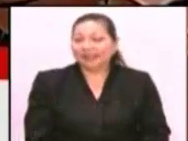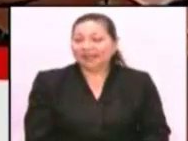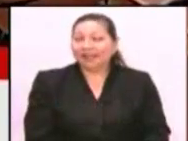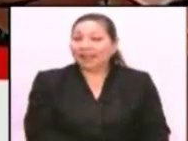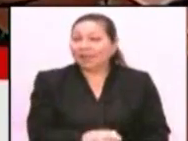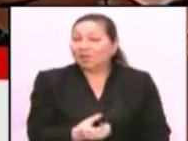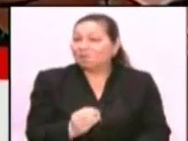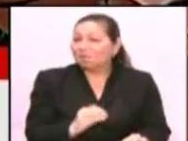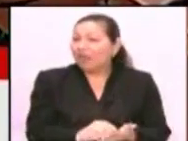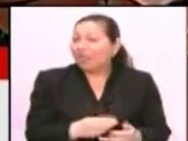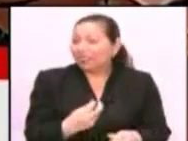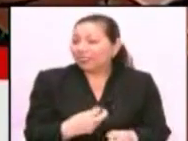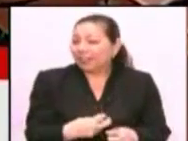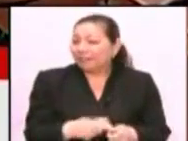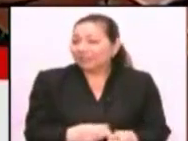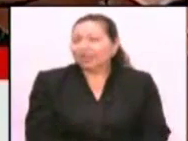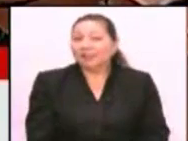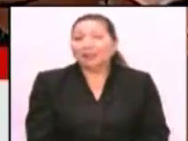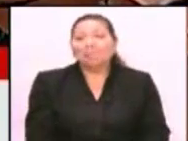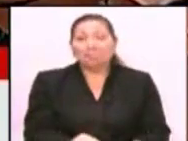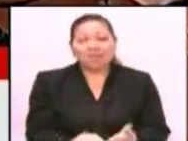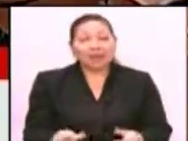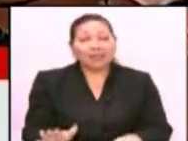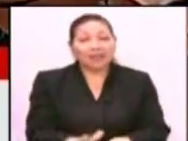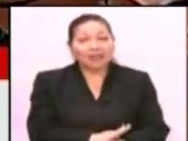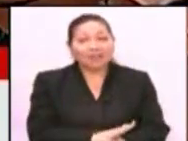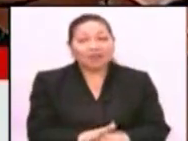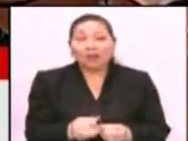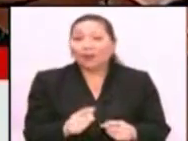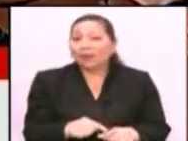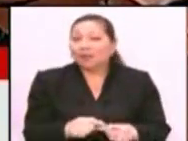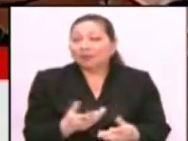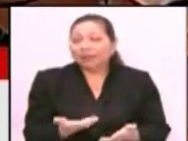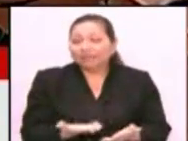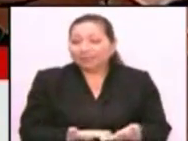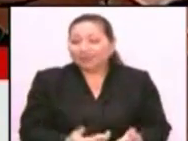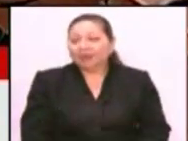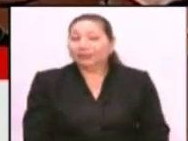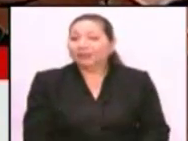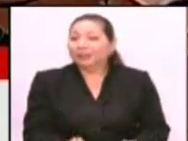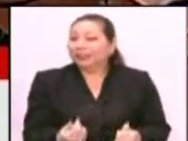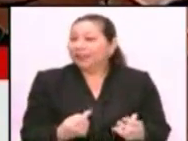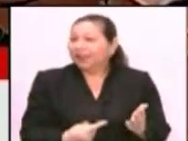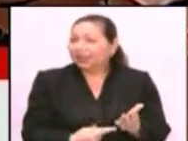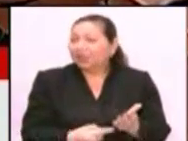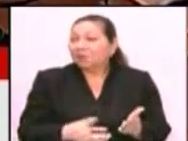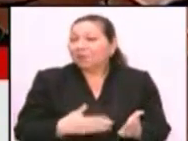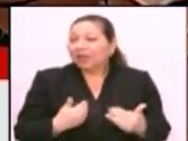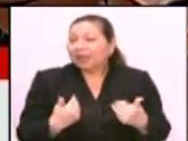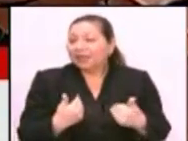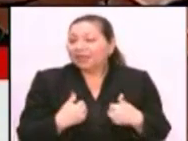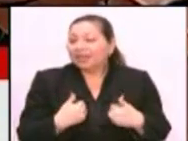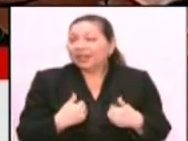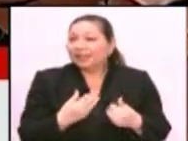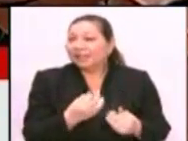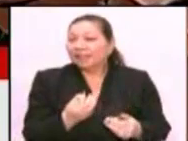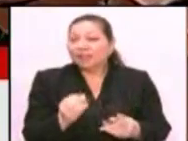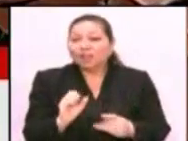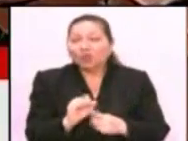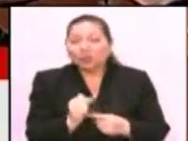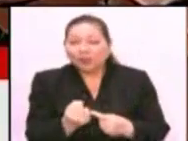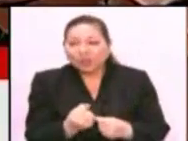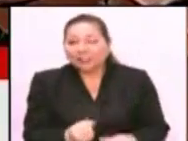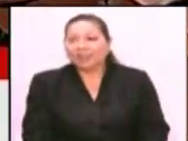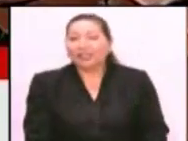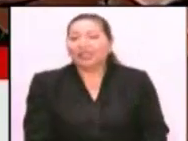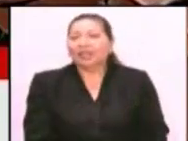ella es mucho más difícil, no, mucho más complejo, porque no depende solamente de las habilidades técnicas que pueda tener, sino